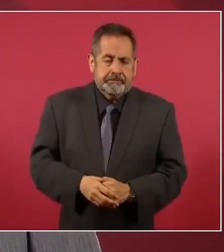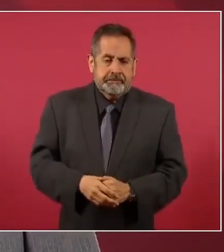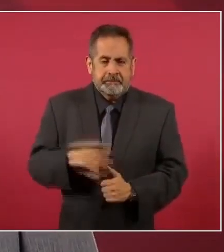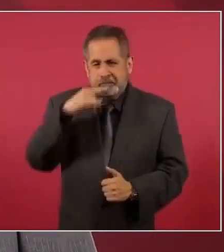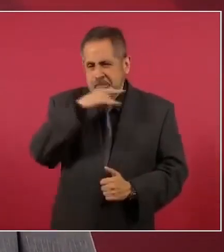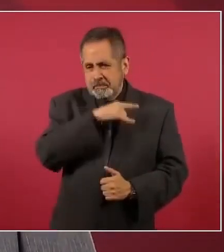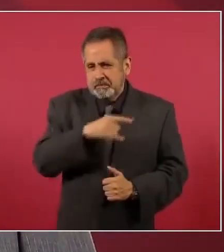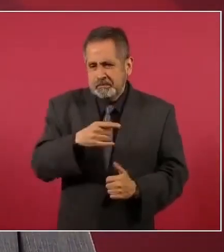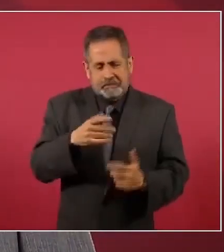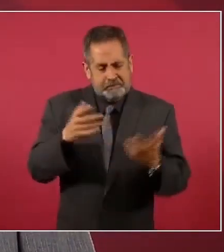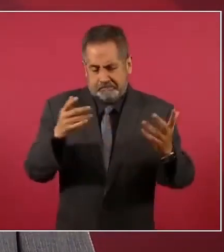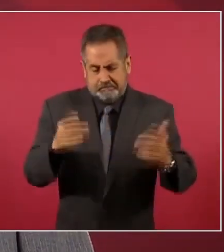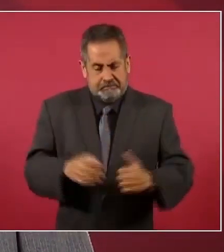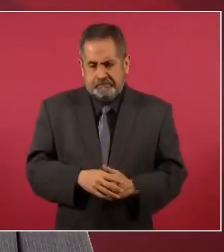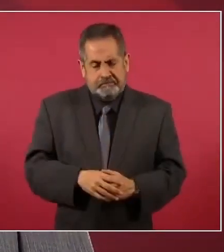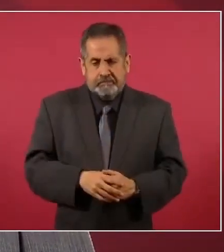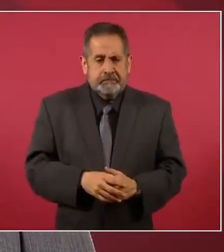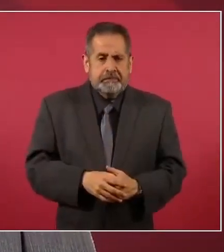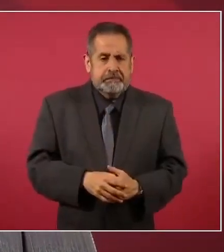Hipócritas,